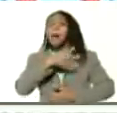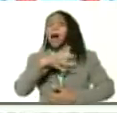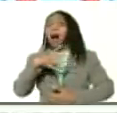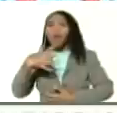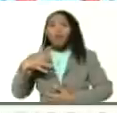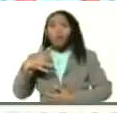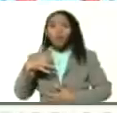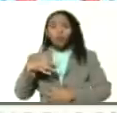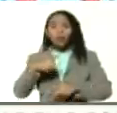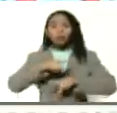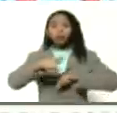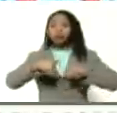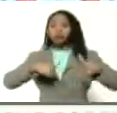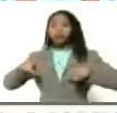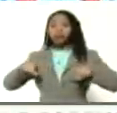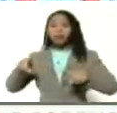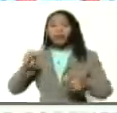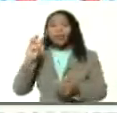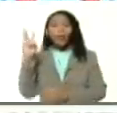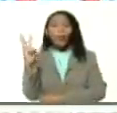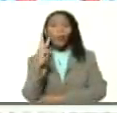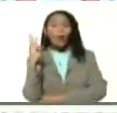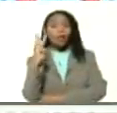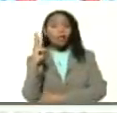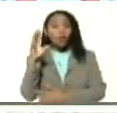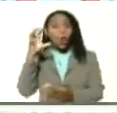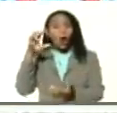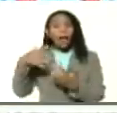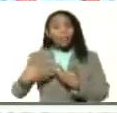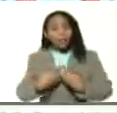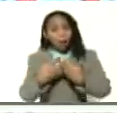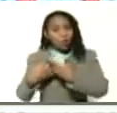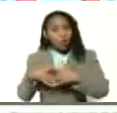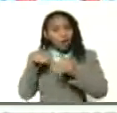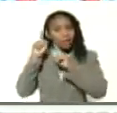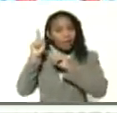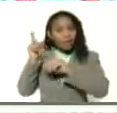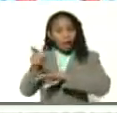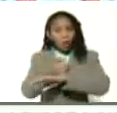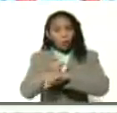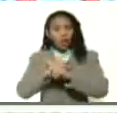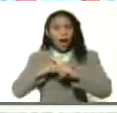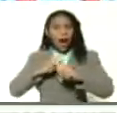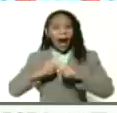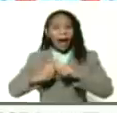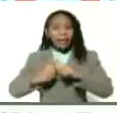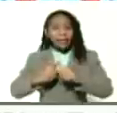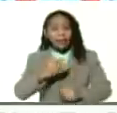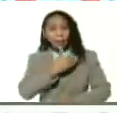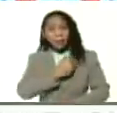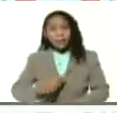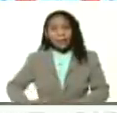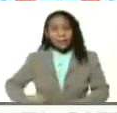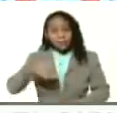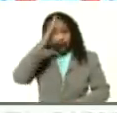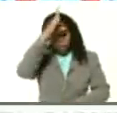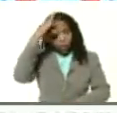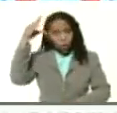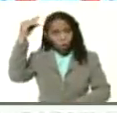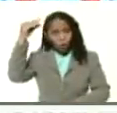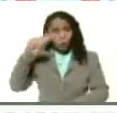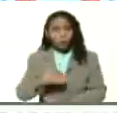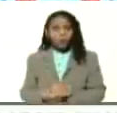desde Washington directamente del gobierno del expresidente Donald Trump. Desde el